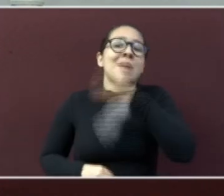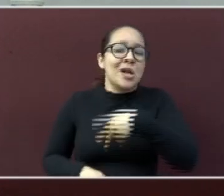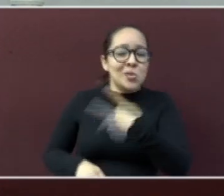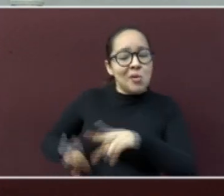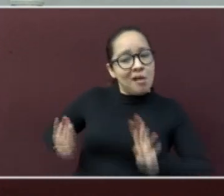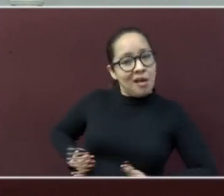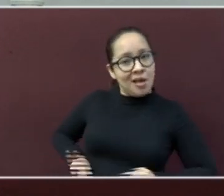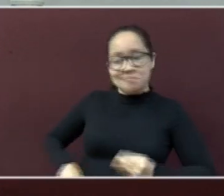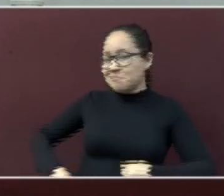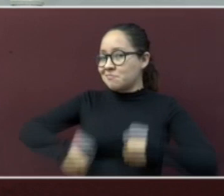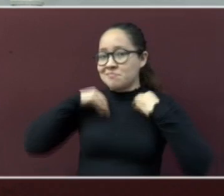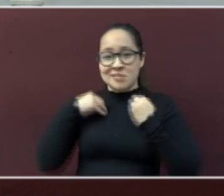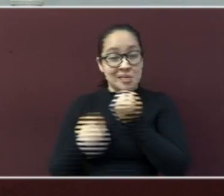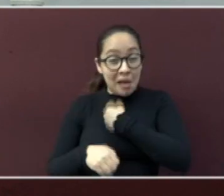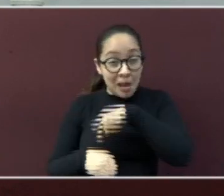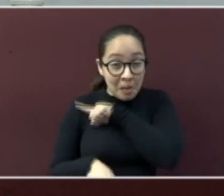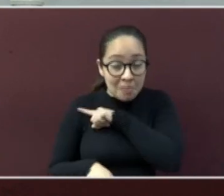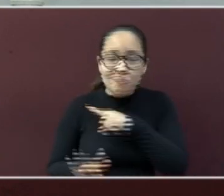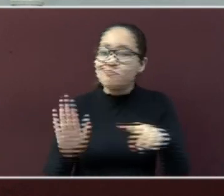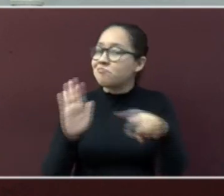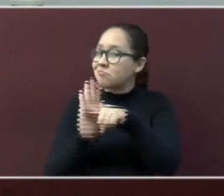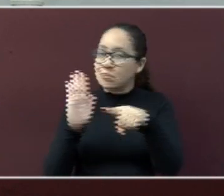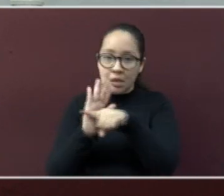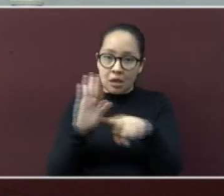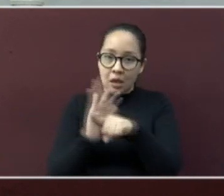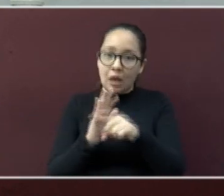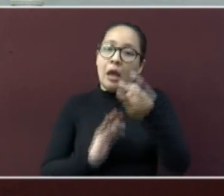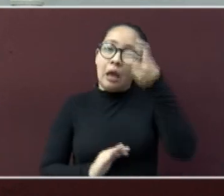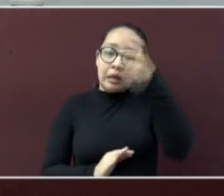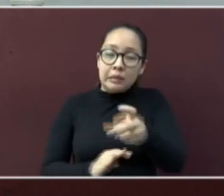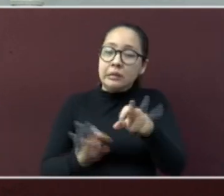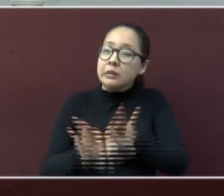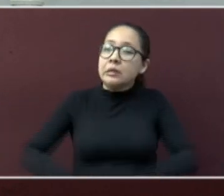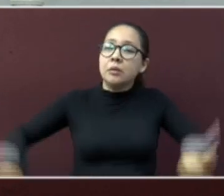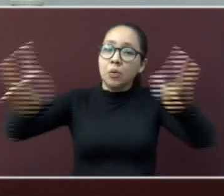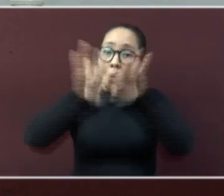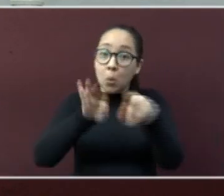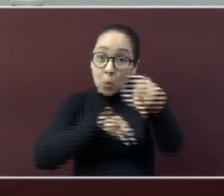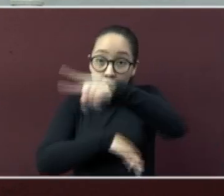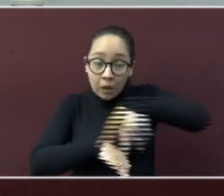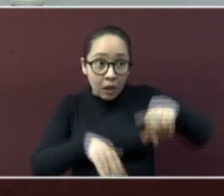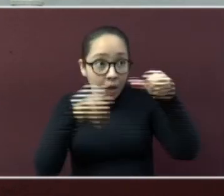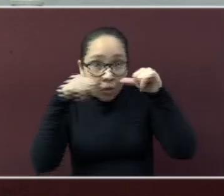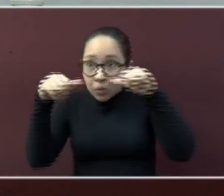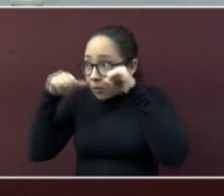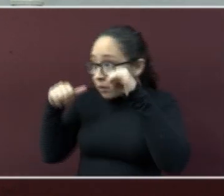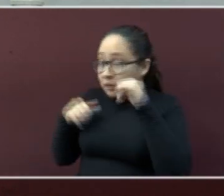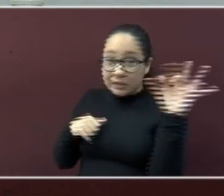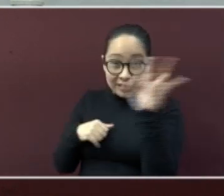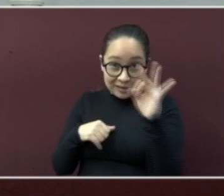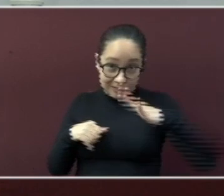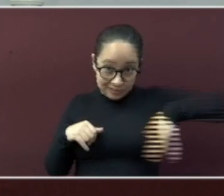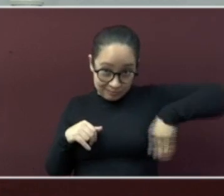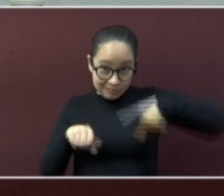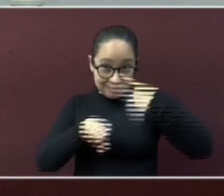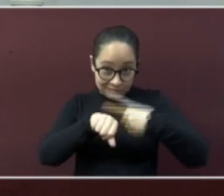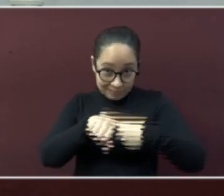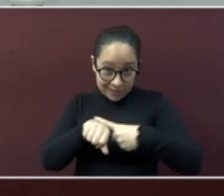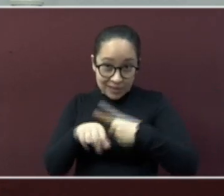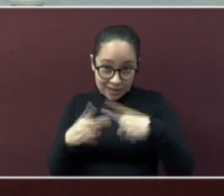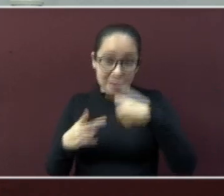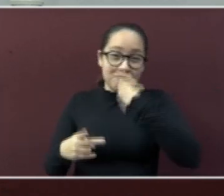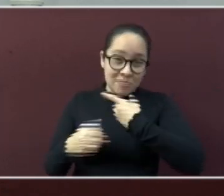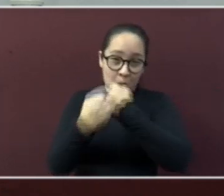vida no sal de ahí la importancia de estar atentos si tienen alguno de estos factores de riesgo y además